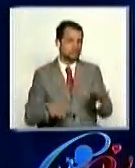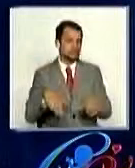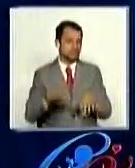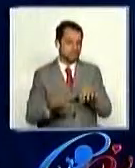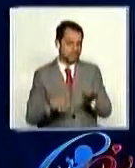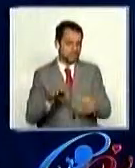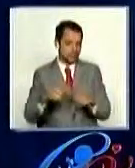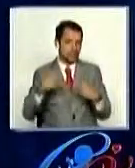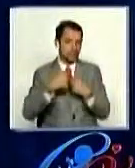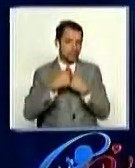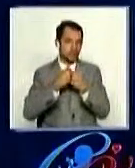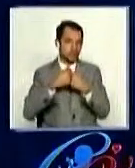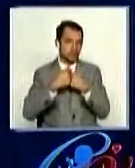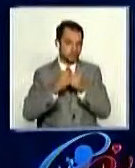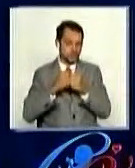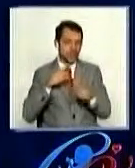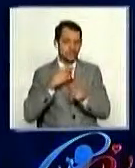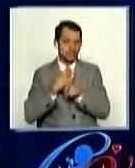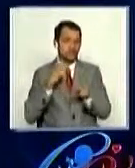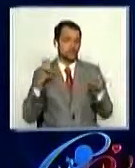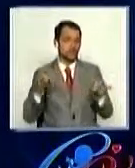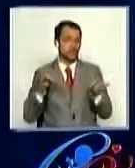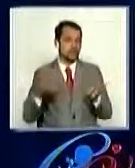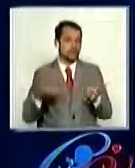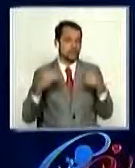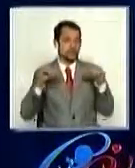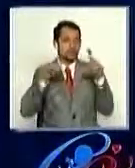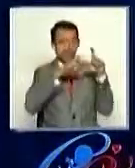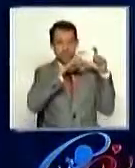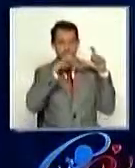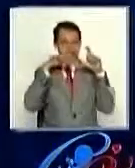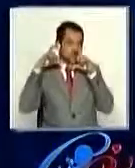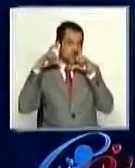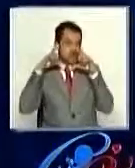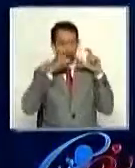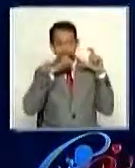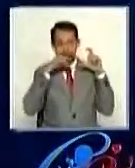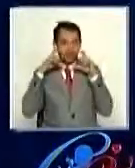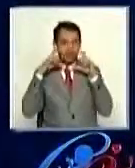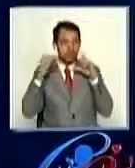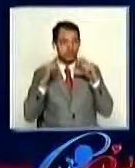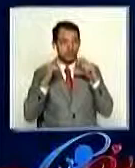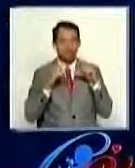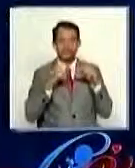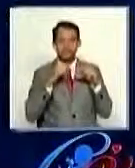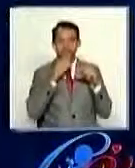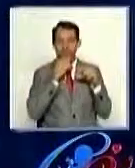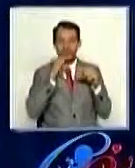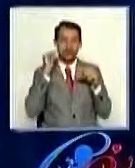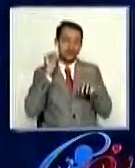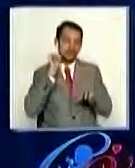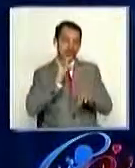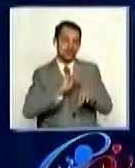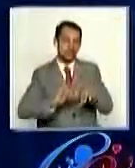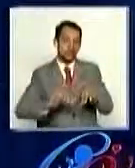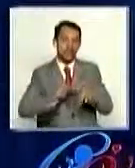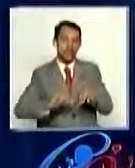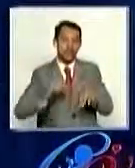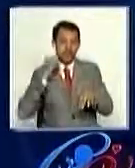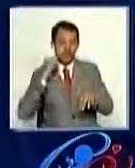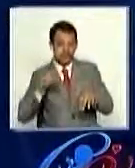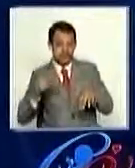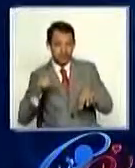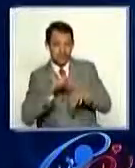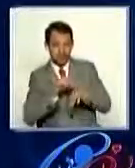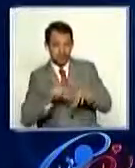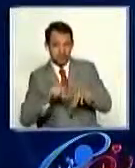cuando tomamos la radiografía encontramos que le habían realizado este tipo de implantes. Son 3 implantes unidos